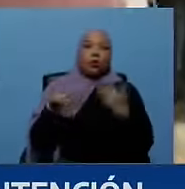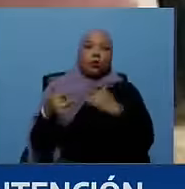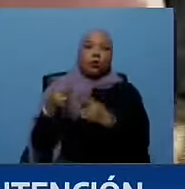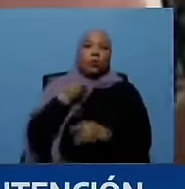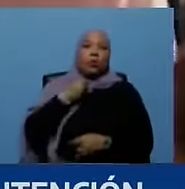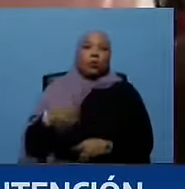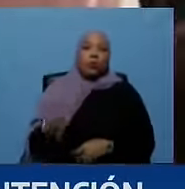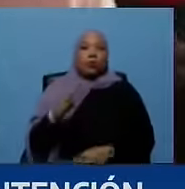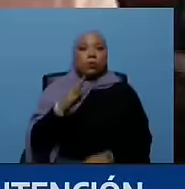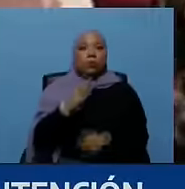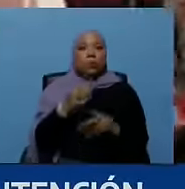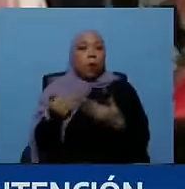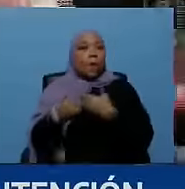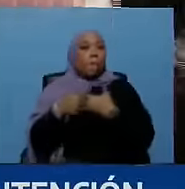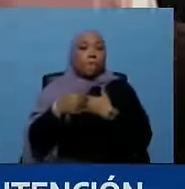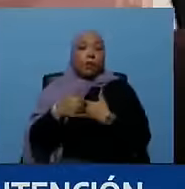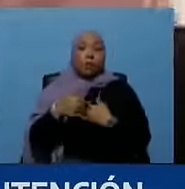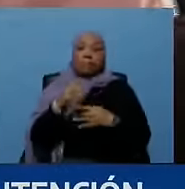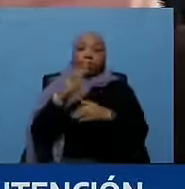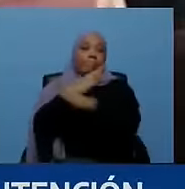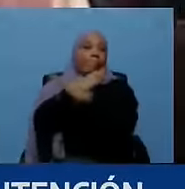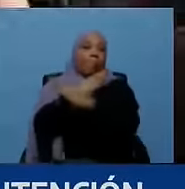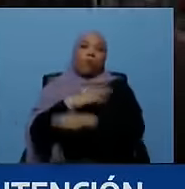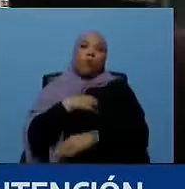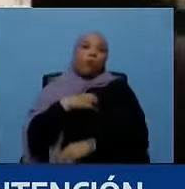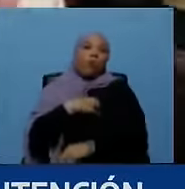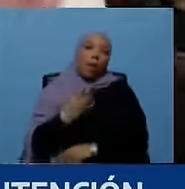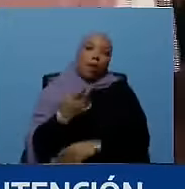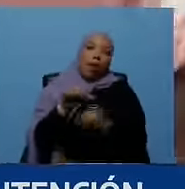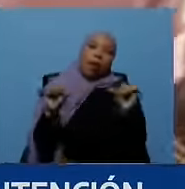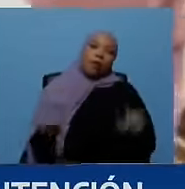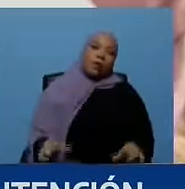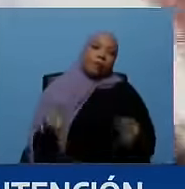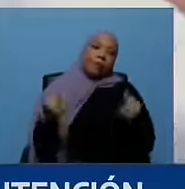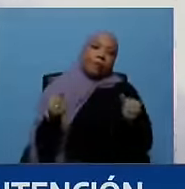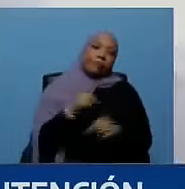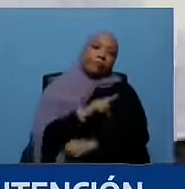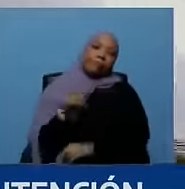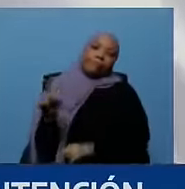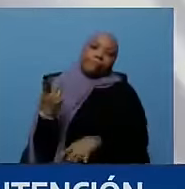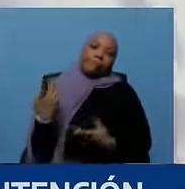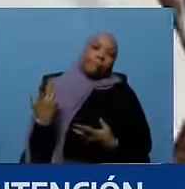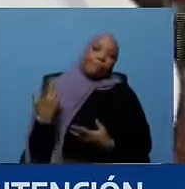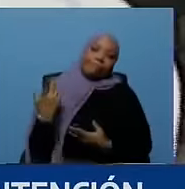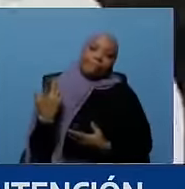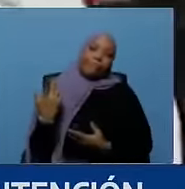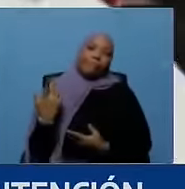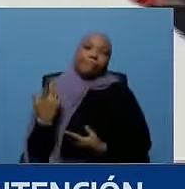nosotros el fascismo. Ahí viene mi gallo pinto.